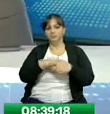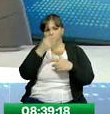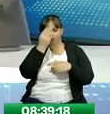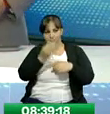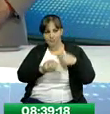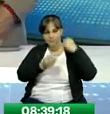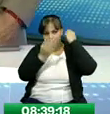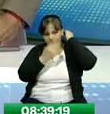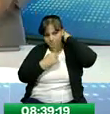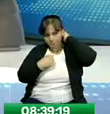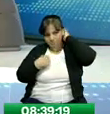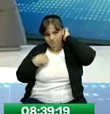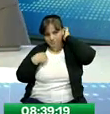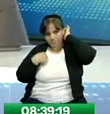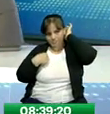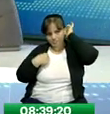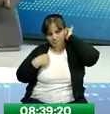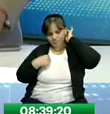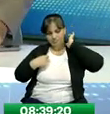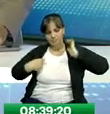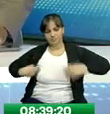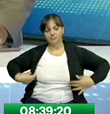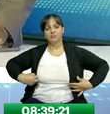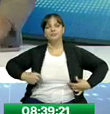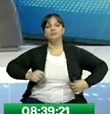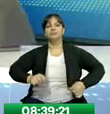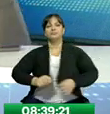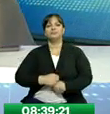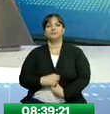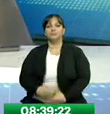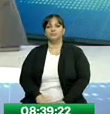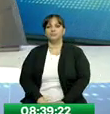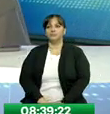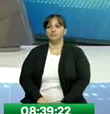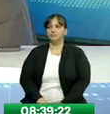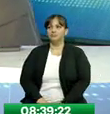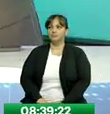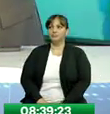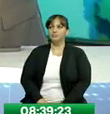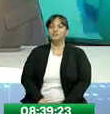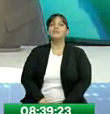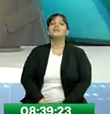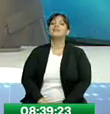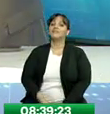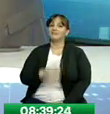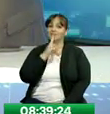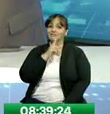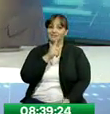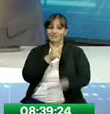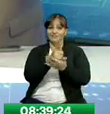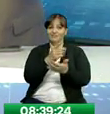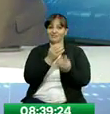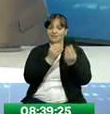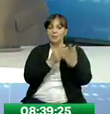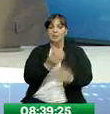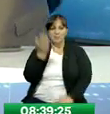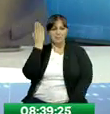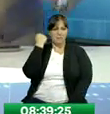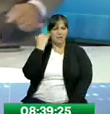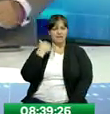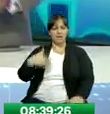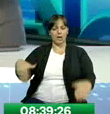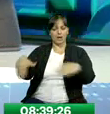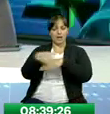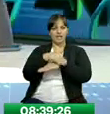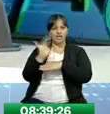días charly más de una vez lo he dicho ahí es el lugar se trasladó el barrio de tolerancia que antes quedaban a 18 gómez